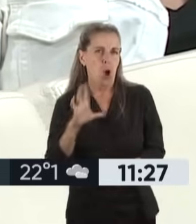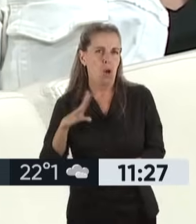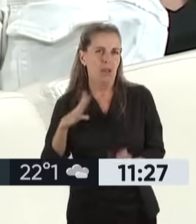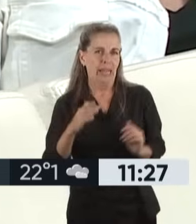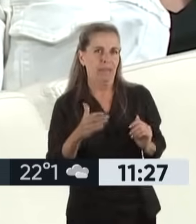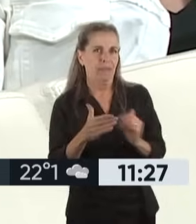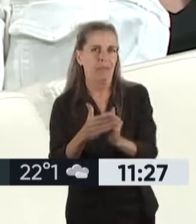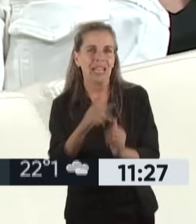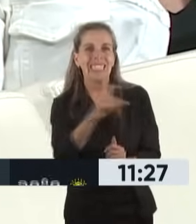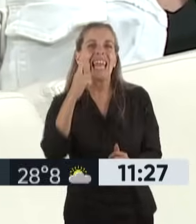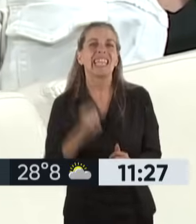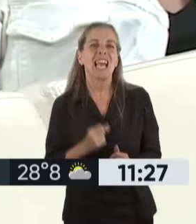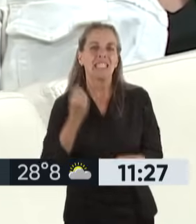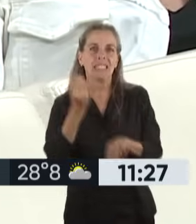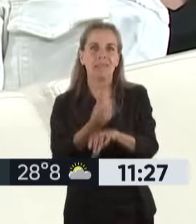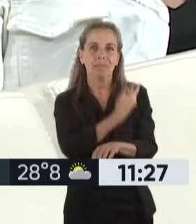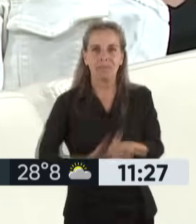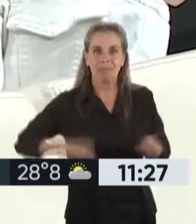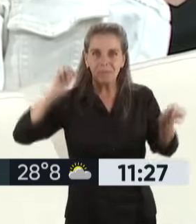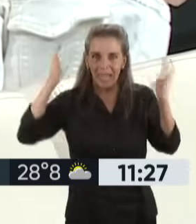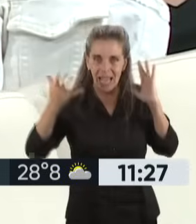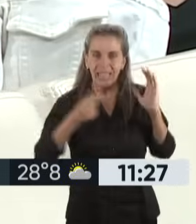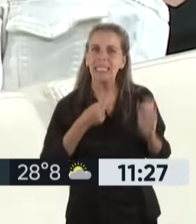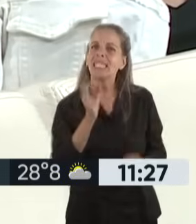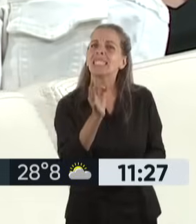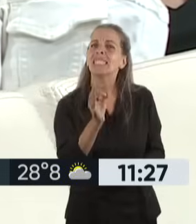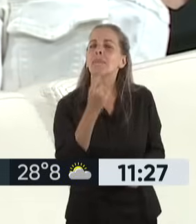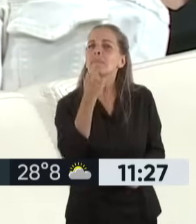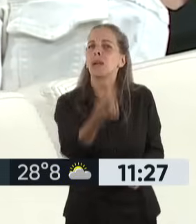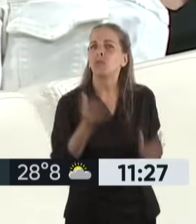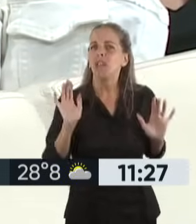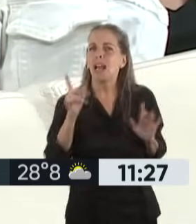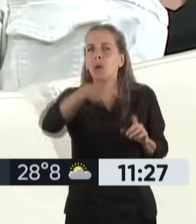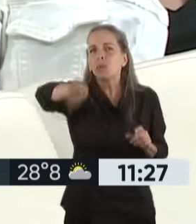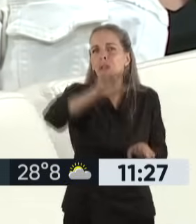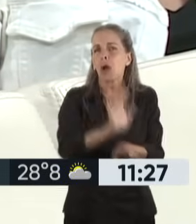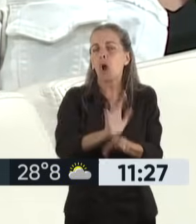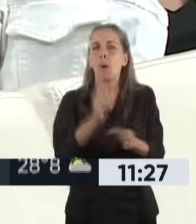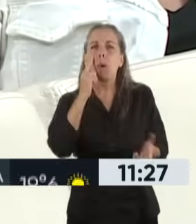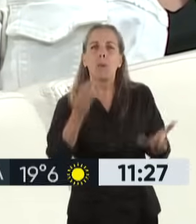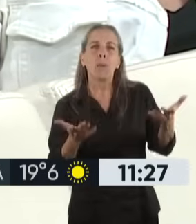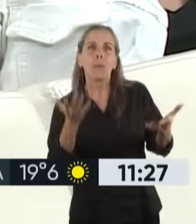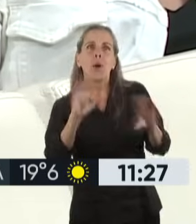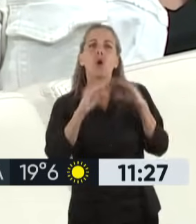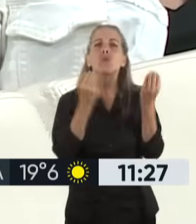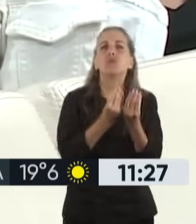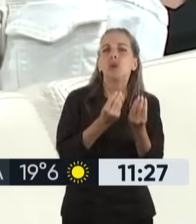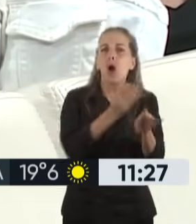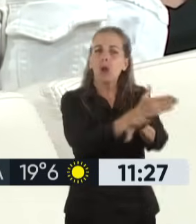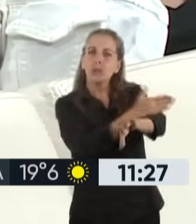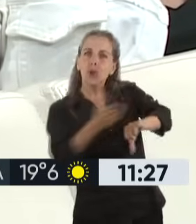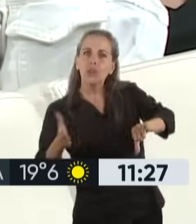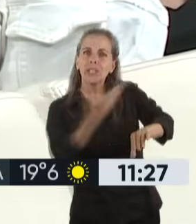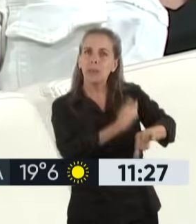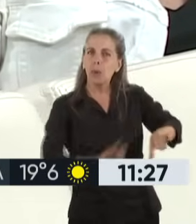100 días del gobierno de Javier Milei. Yo quería preguntarle qué balance hacen hasta ahora de la gestión, qué creen que está saliendo bien, de acuerdo a lo